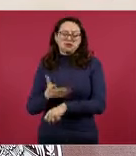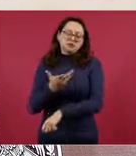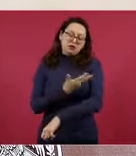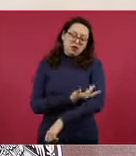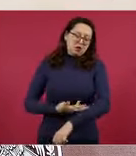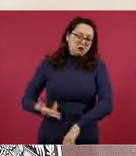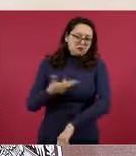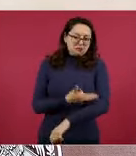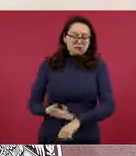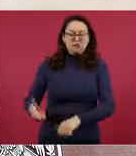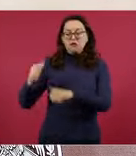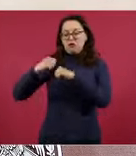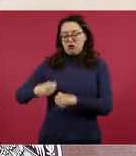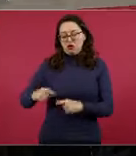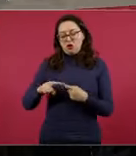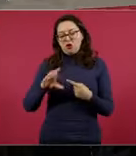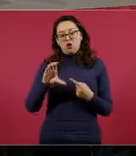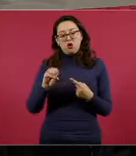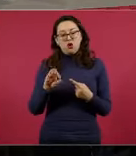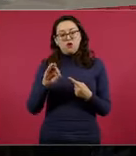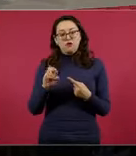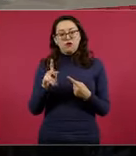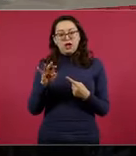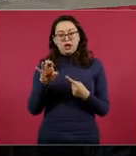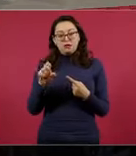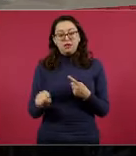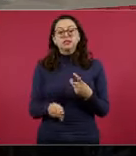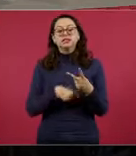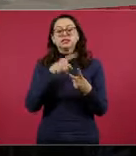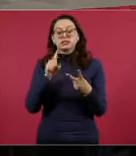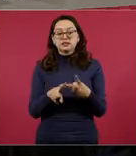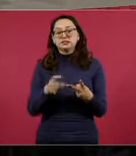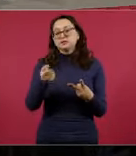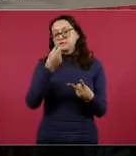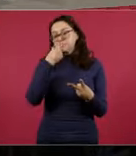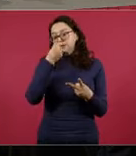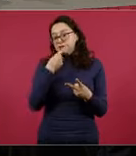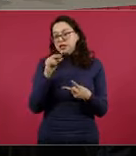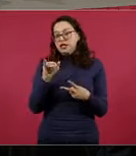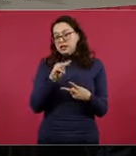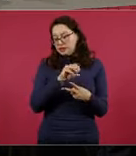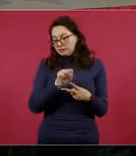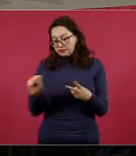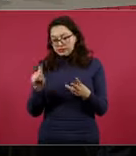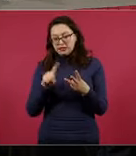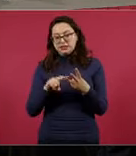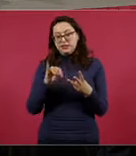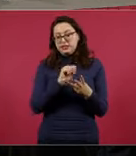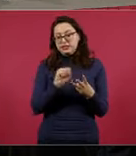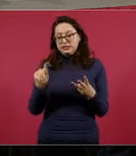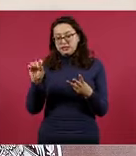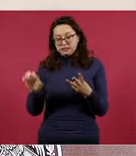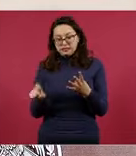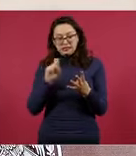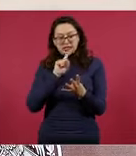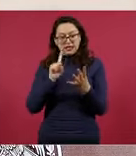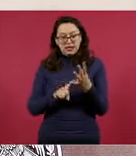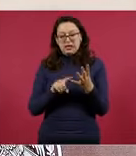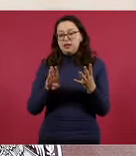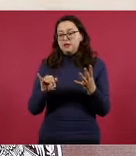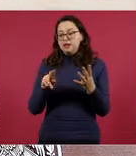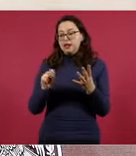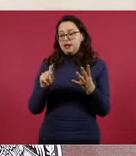regulatorias, COFEPRIS, y las autoridades que tienen sus medicamentos, como son el Seguro Social, el ISSSTE y el régimen del